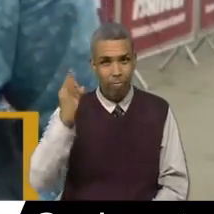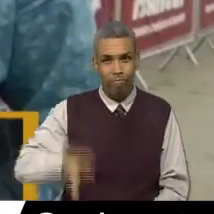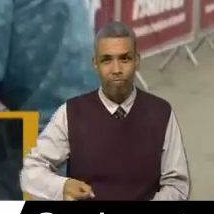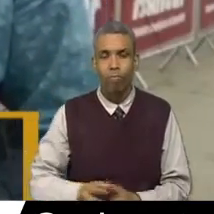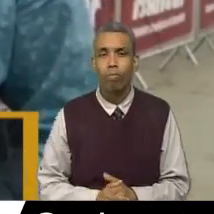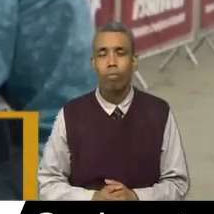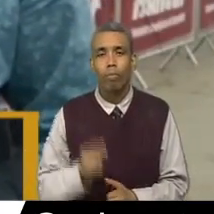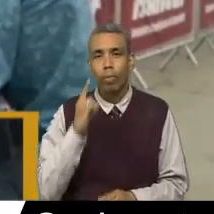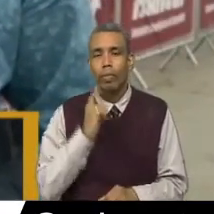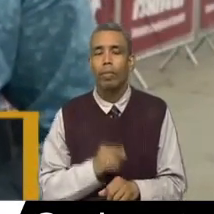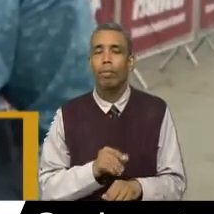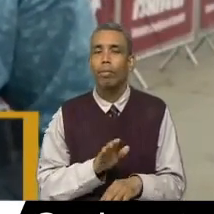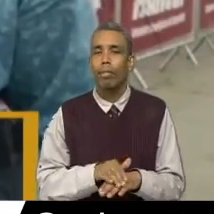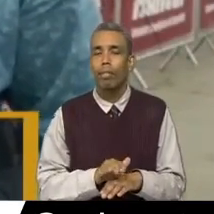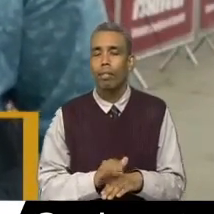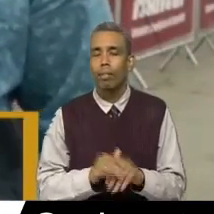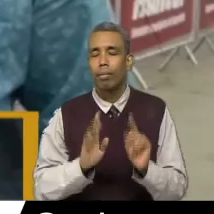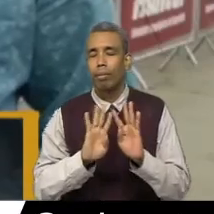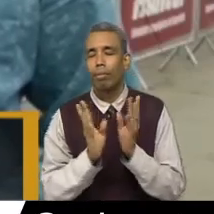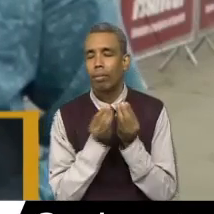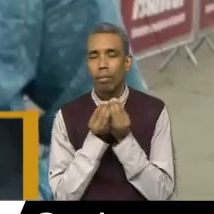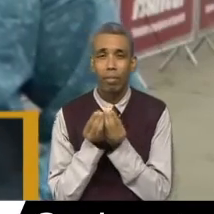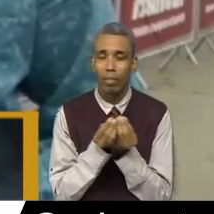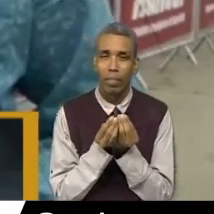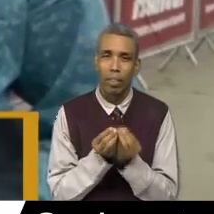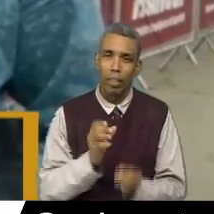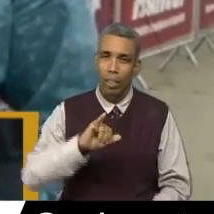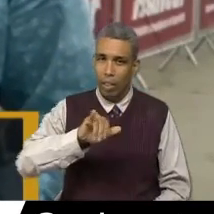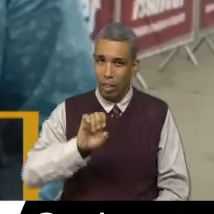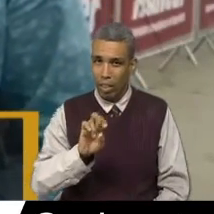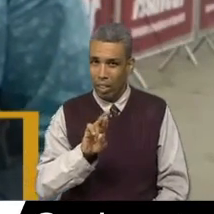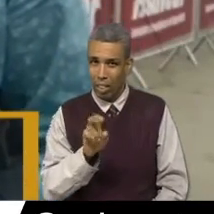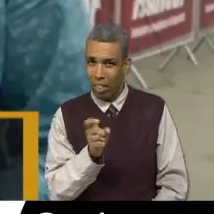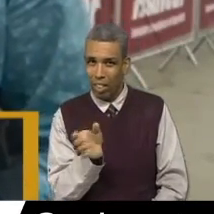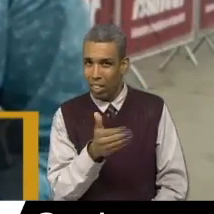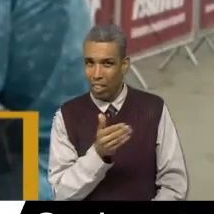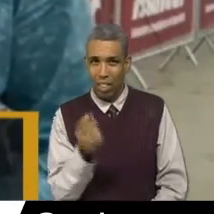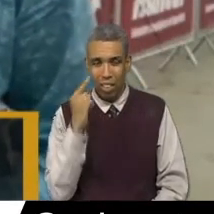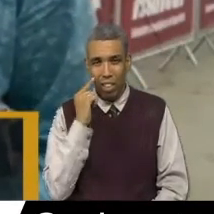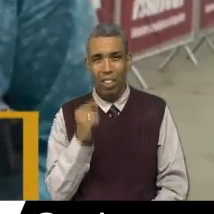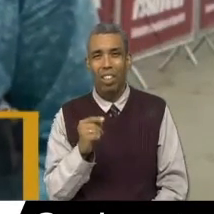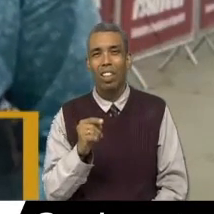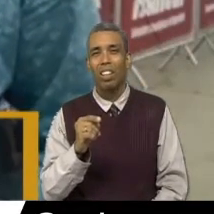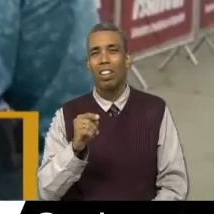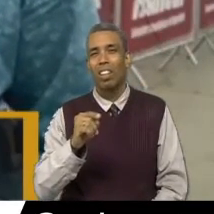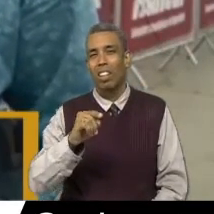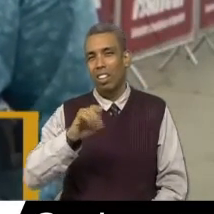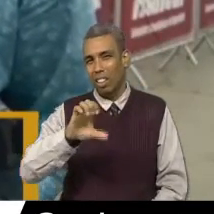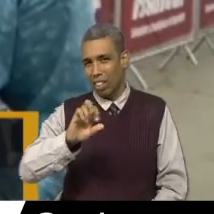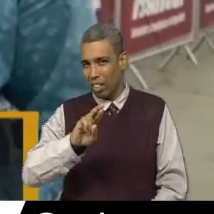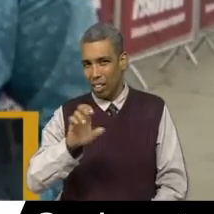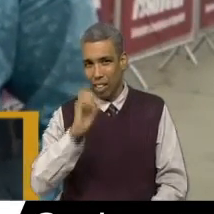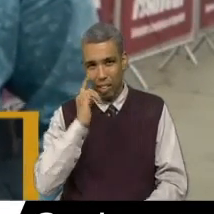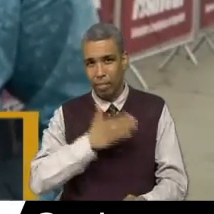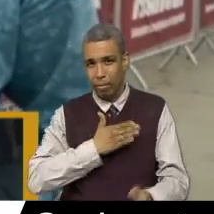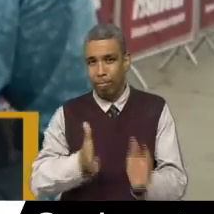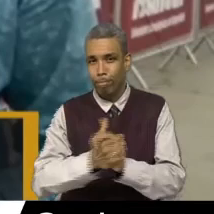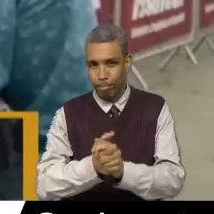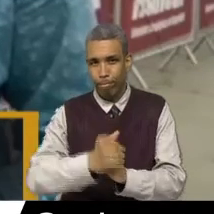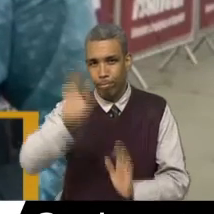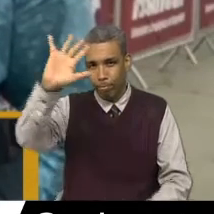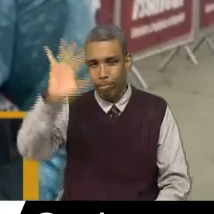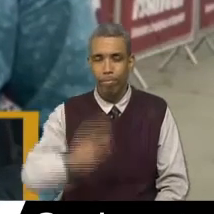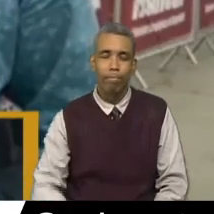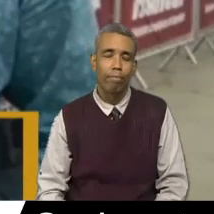los concejales Jorge Carrero y Lucho Arismendi, igualmente para el secretario Diego Acosta, secretario general de nuestro